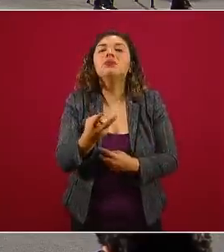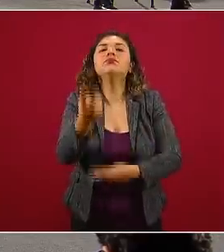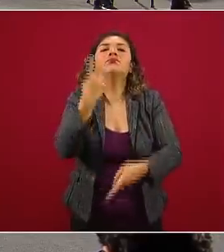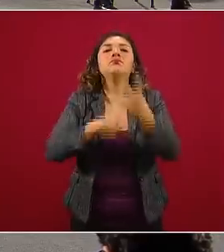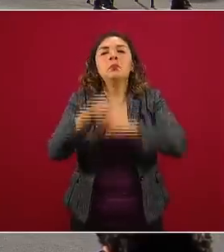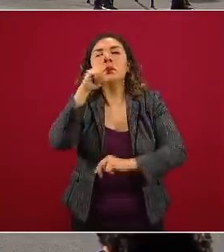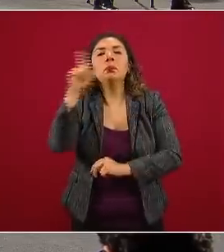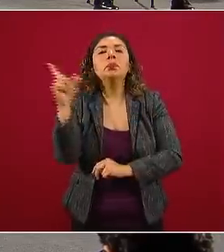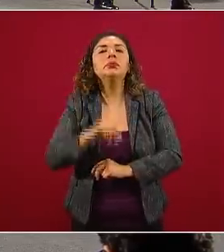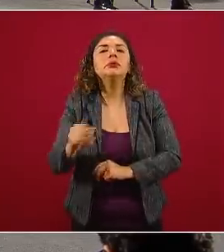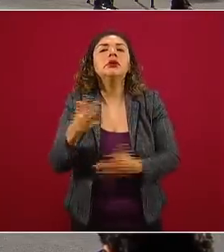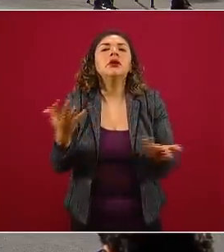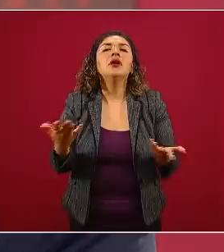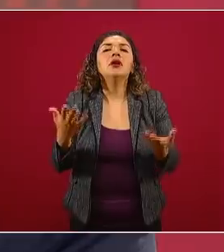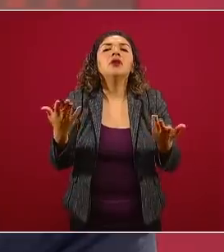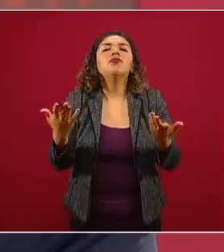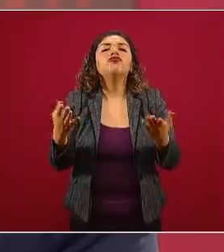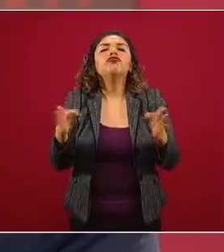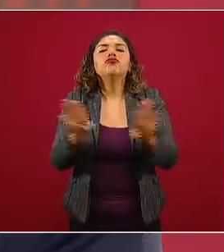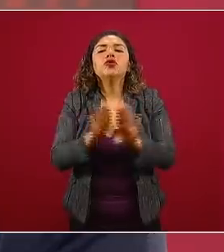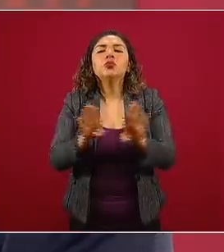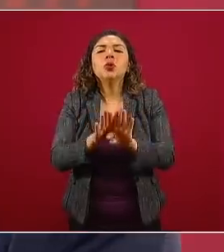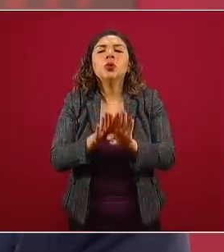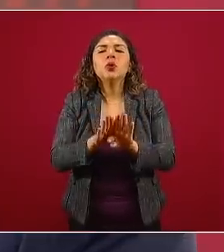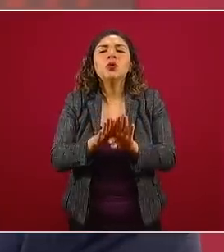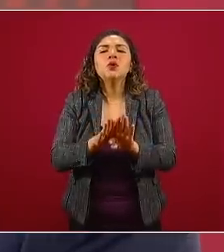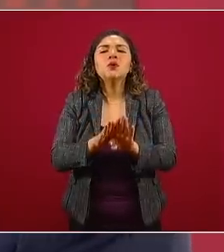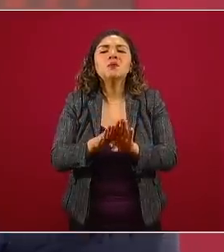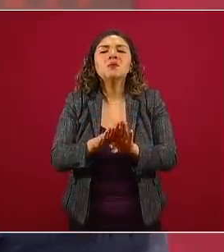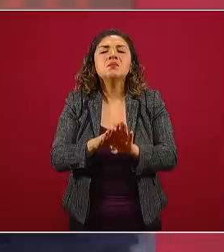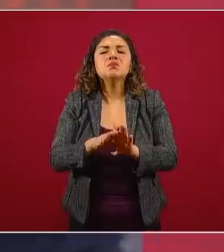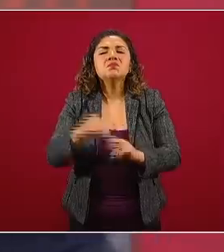da supuesta